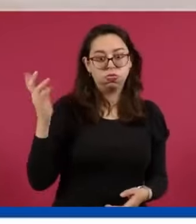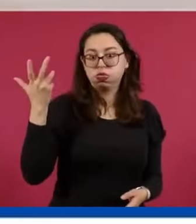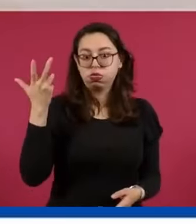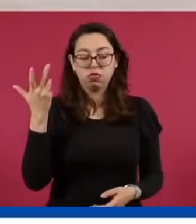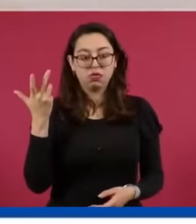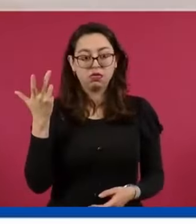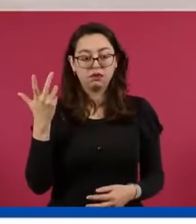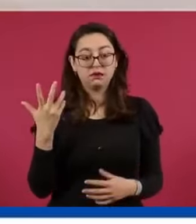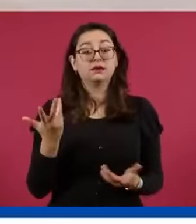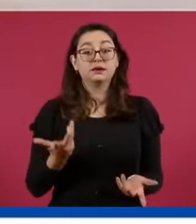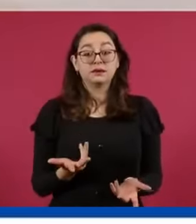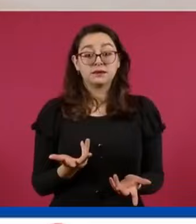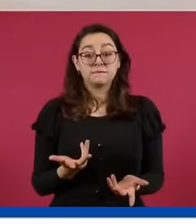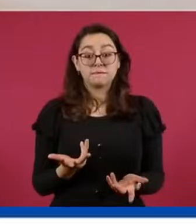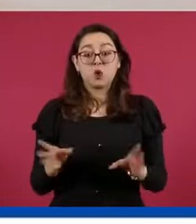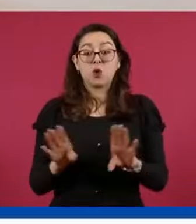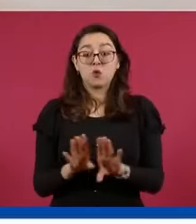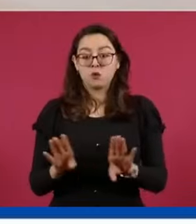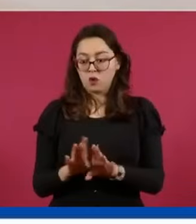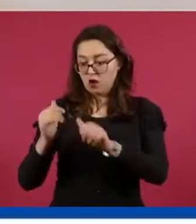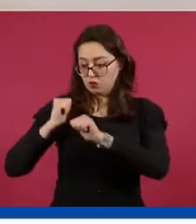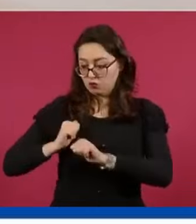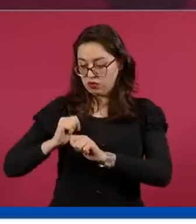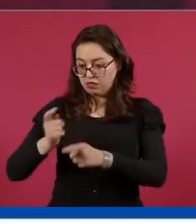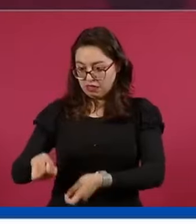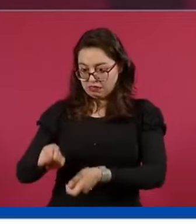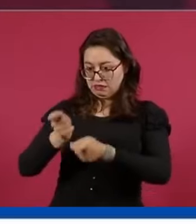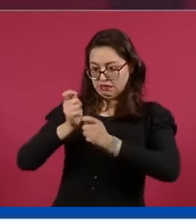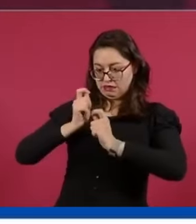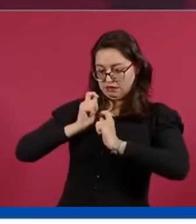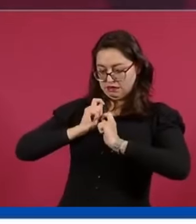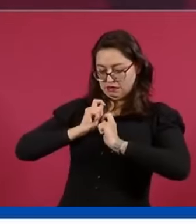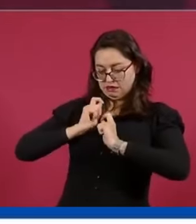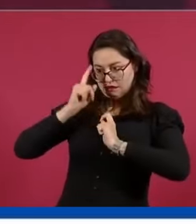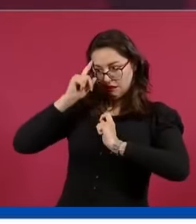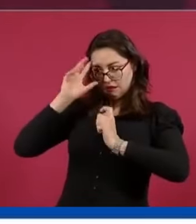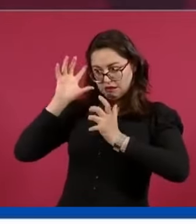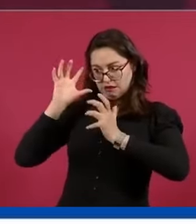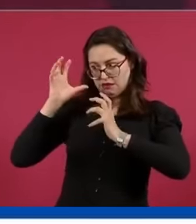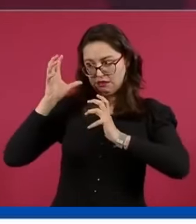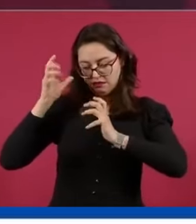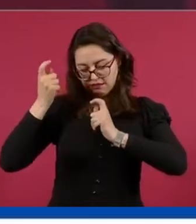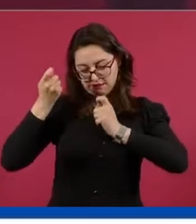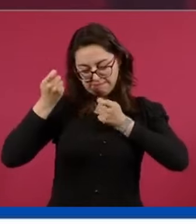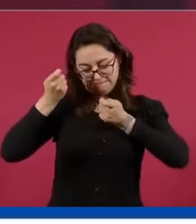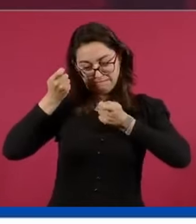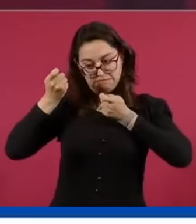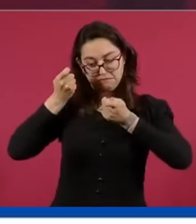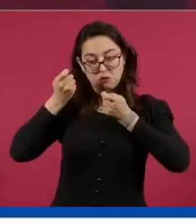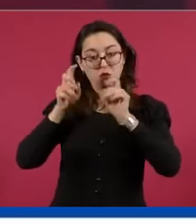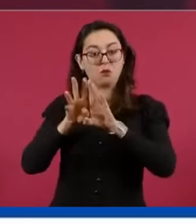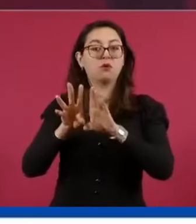y solamente se pueden enfrentar las tentaciones del poder con ideales, con